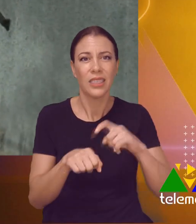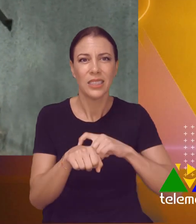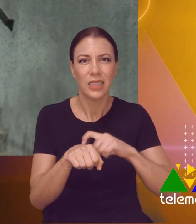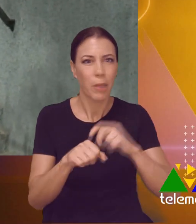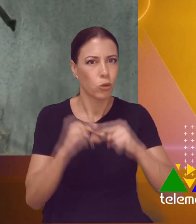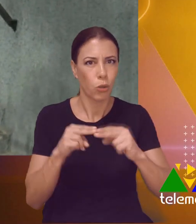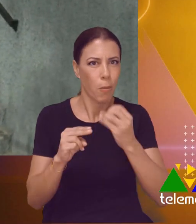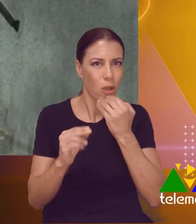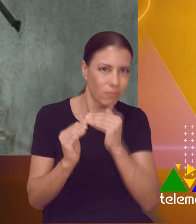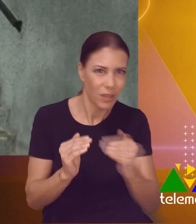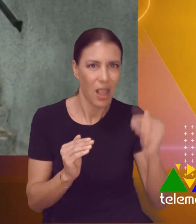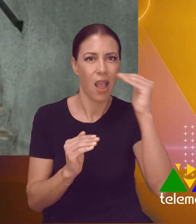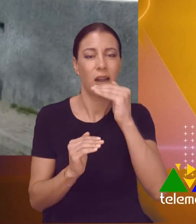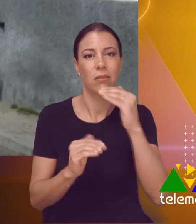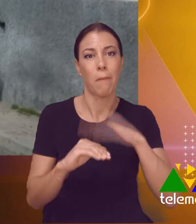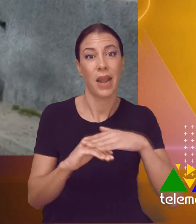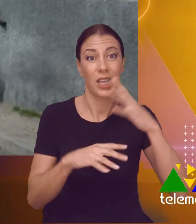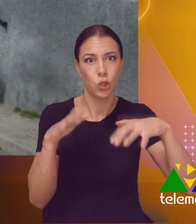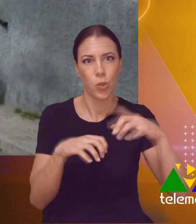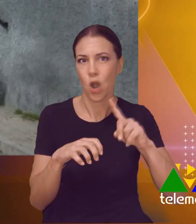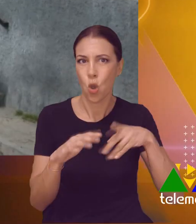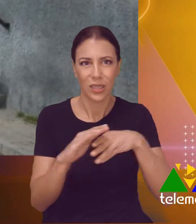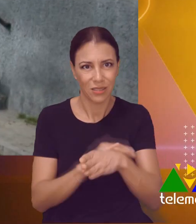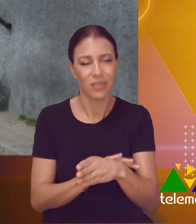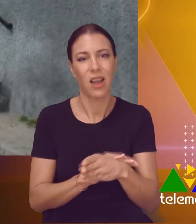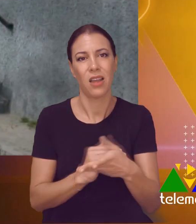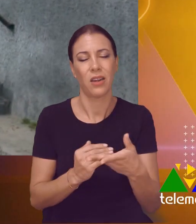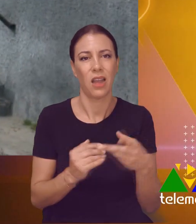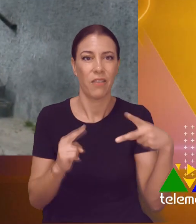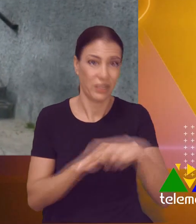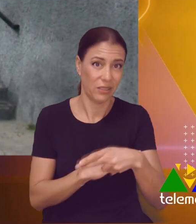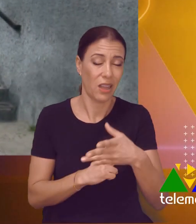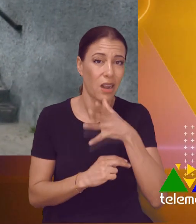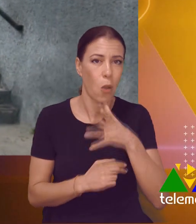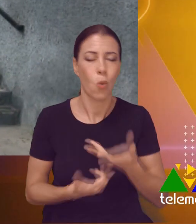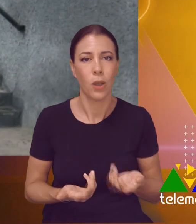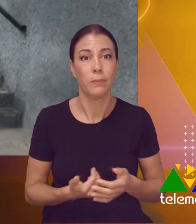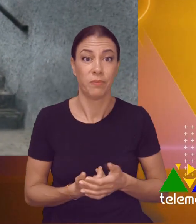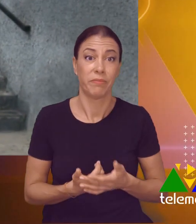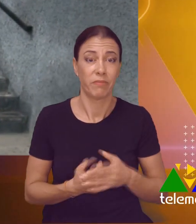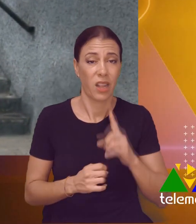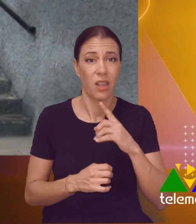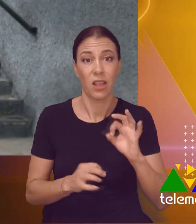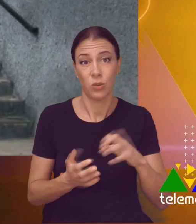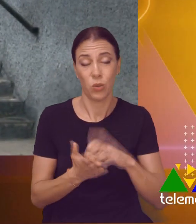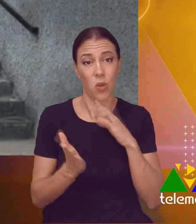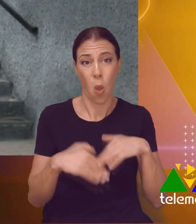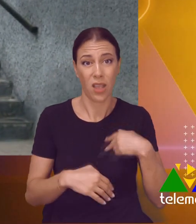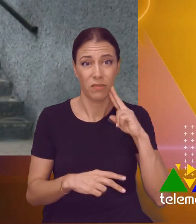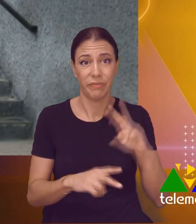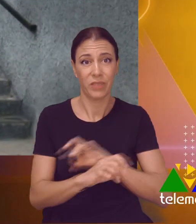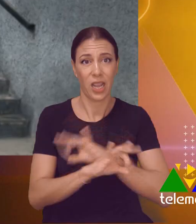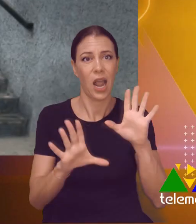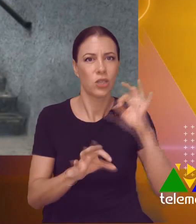tenían ese tipo de construcción que de alguna manera les impidiera que entrara Claro, normalmente aquí chocaría el agua